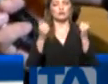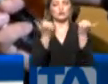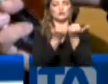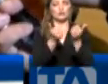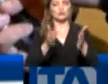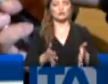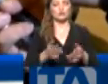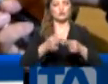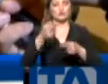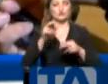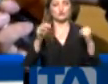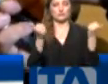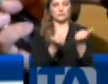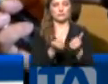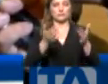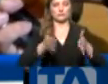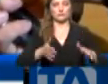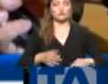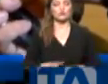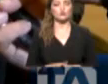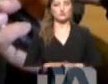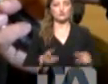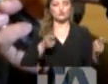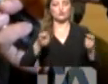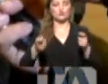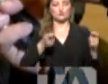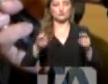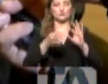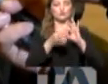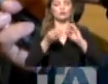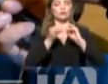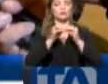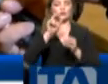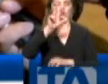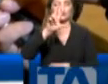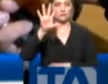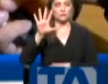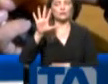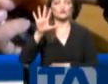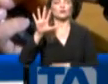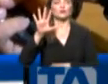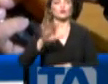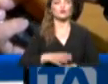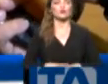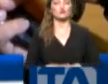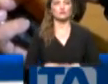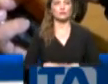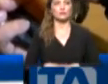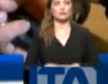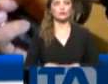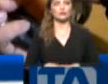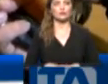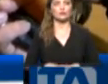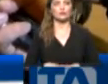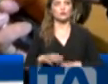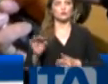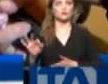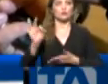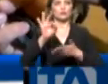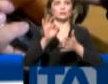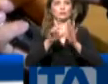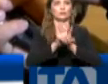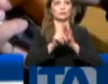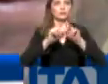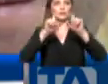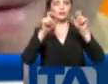asambleístas, ex asambleístas, están mencionados dirigentes del ENSA País y están mencionados en este caso titulares o representantes legales